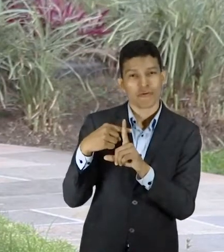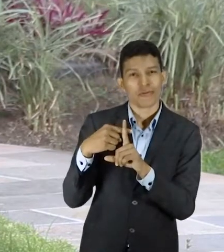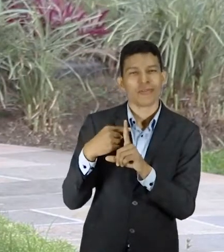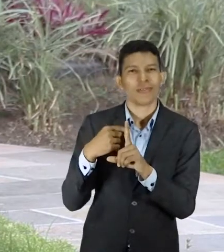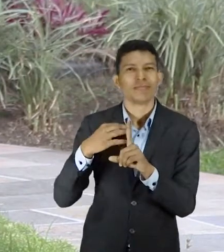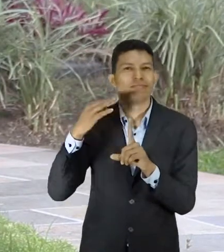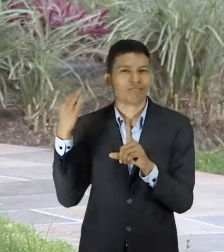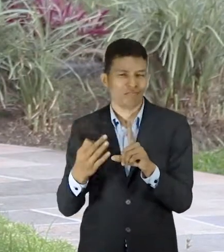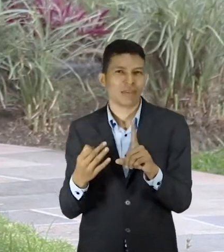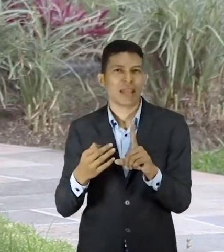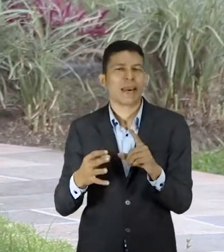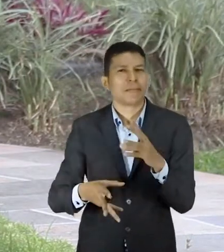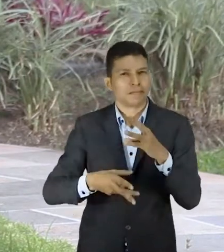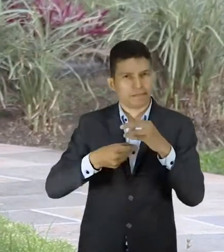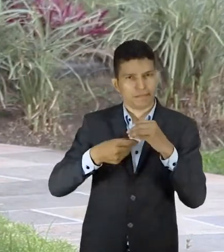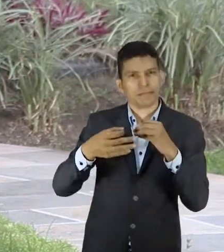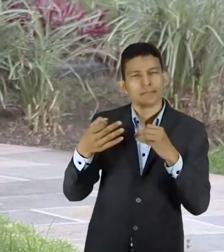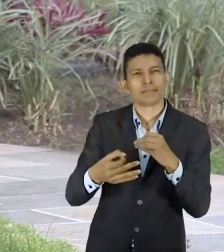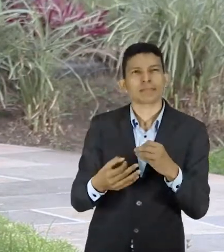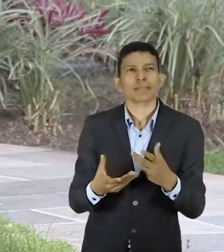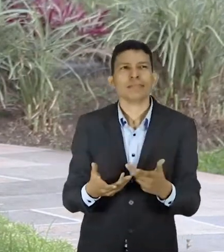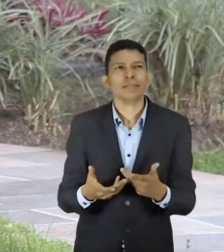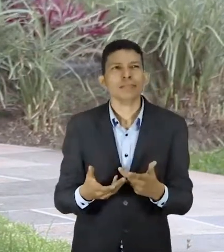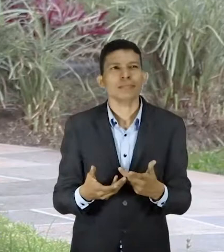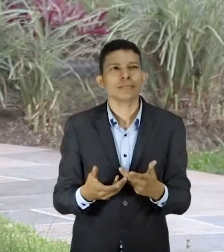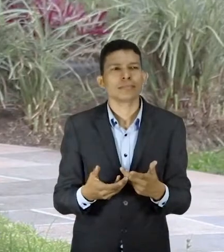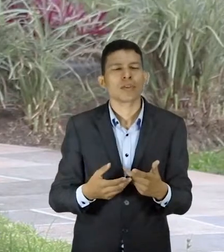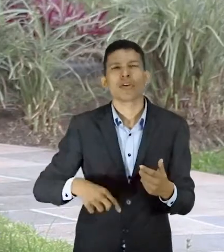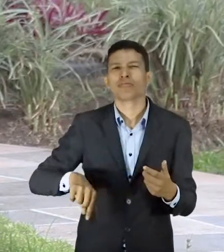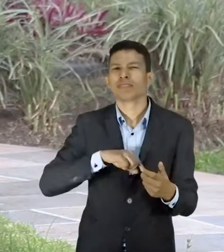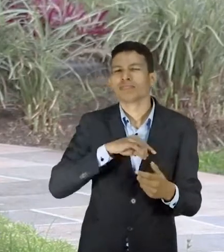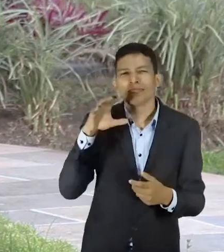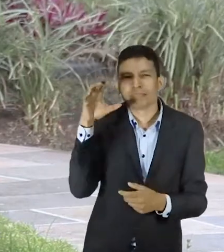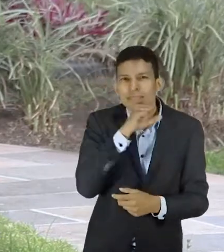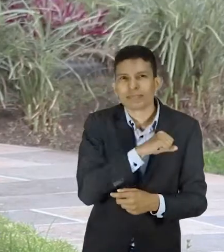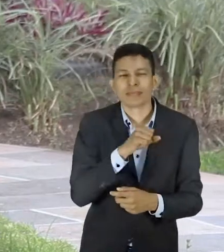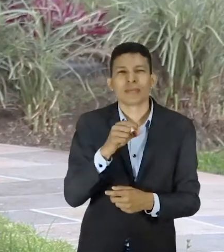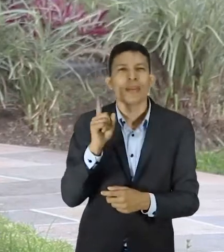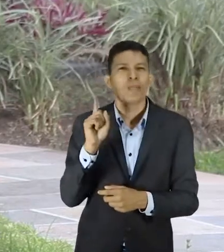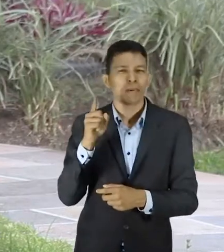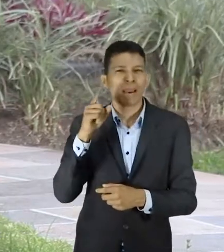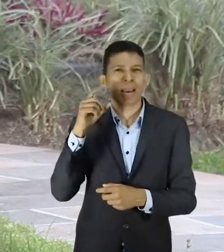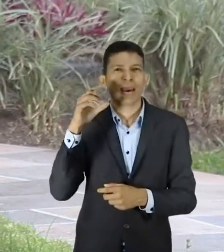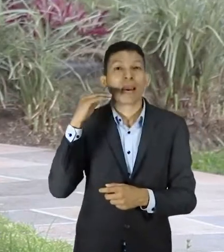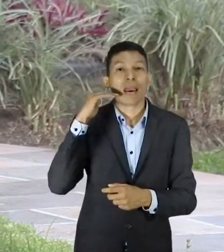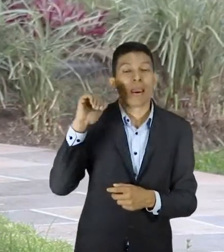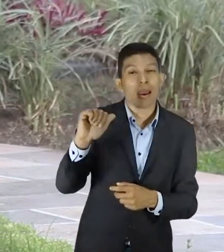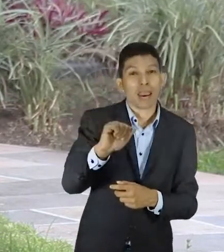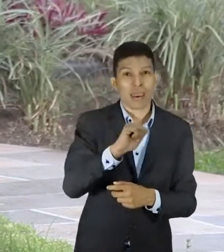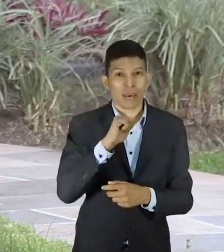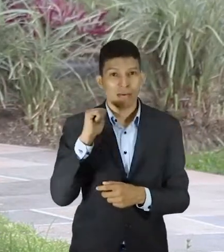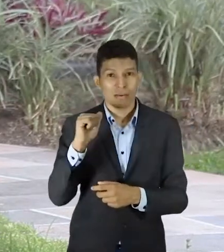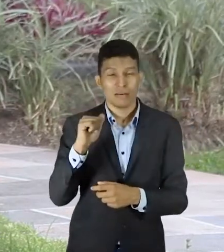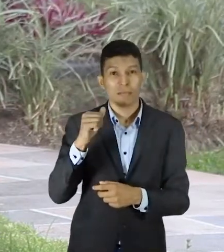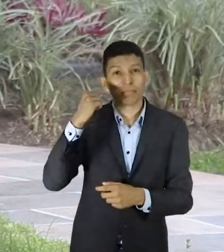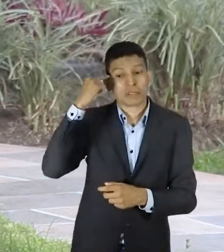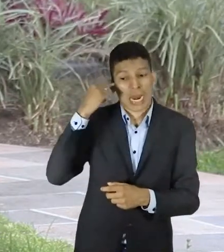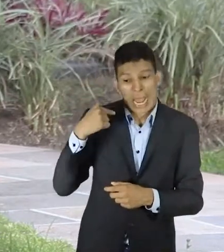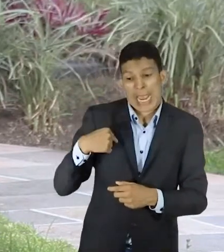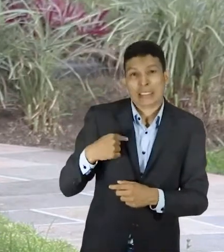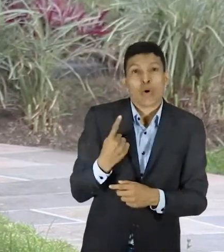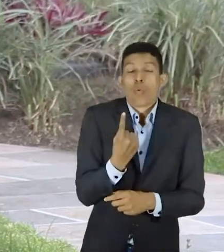Tu cara, tu pelo, la forma como te vistes y la forma como actúas.